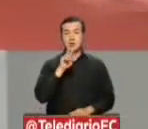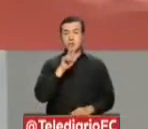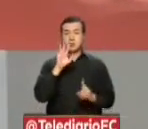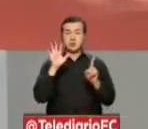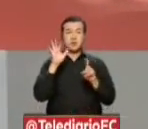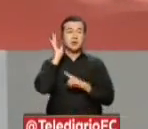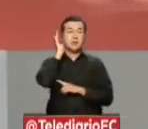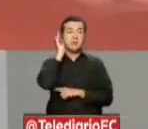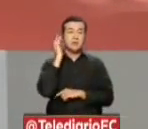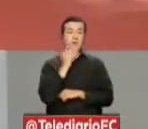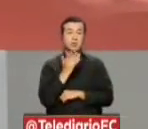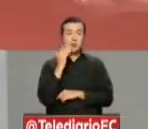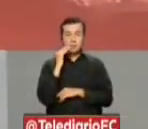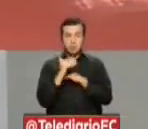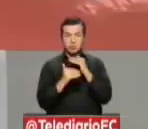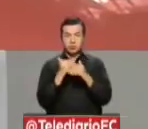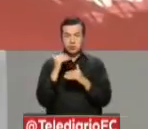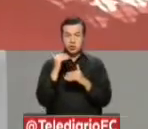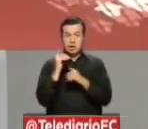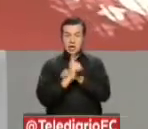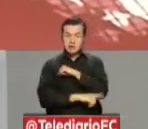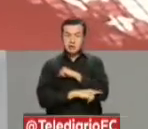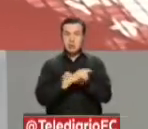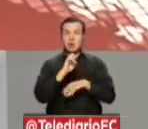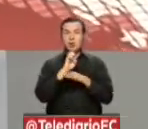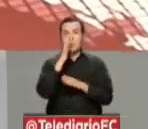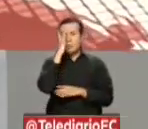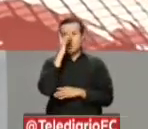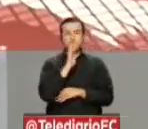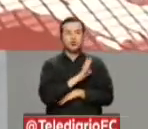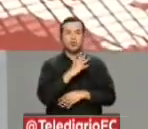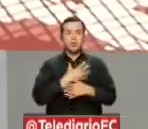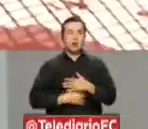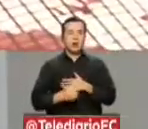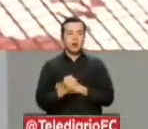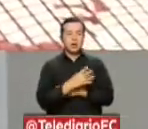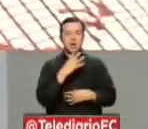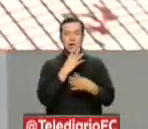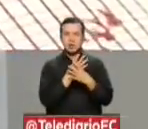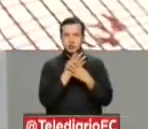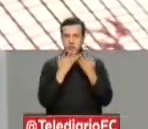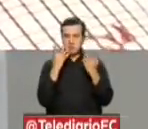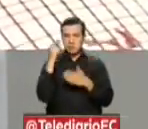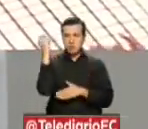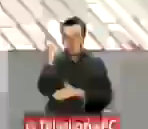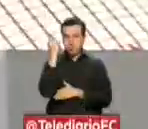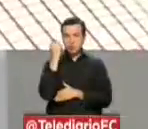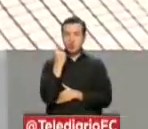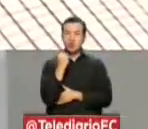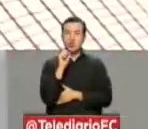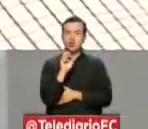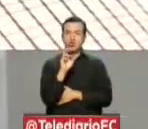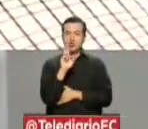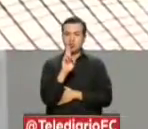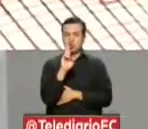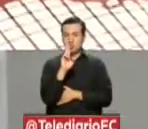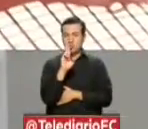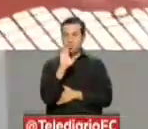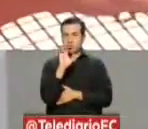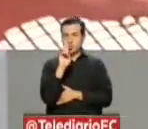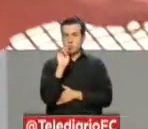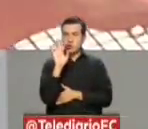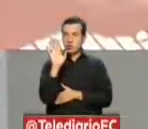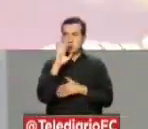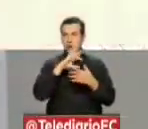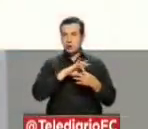326 mujeres fueron procesadas en Ecuador desde el 2013 acusadas de abortar. Por este motivo, la Fundación Surcuna, con apoyo de la Defensoría del